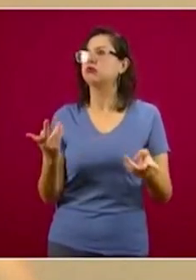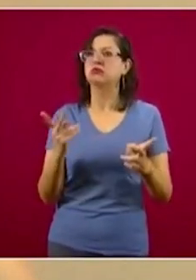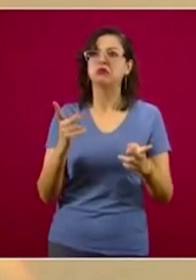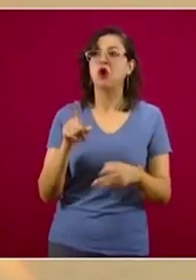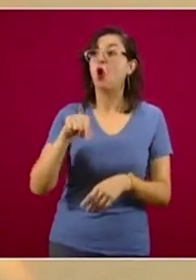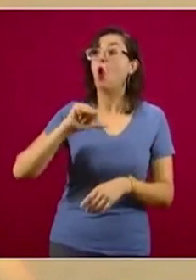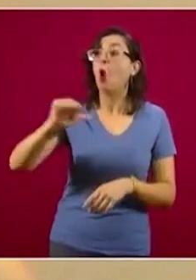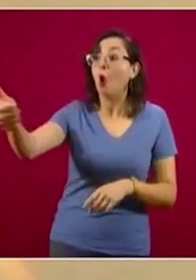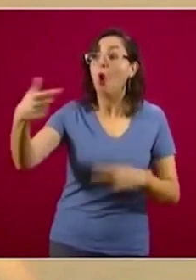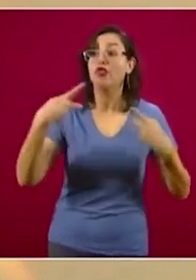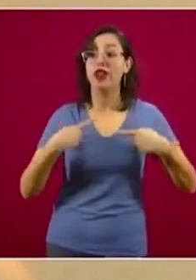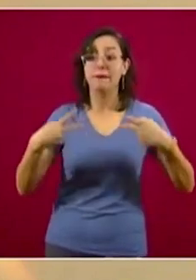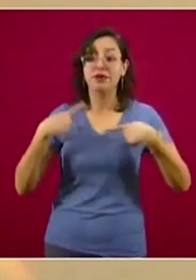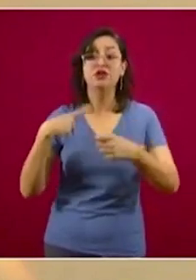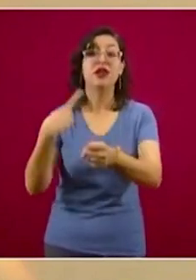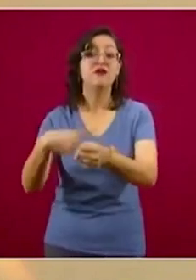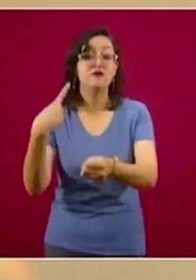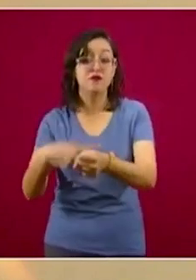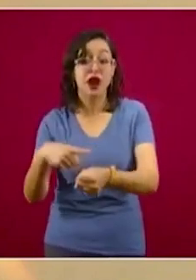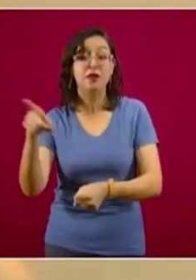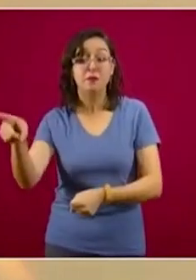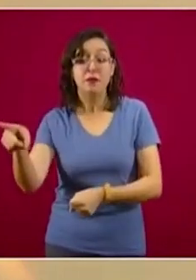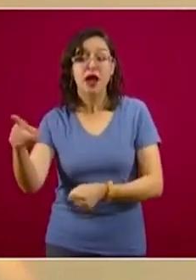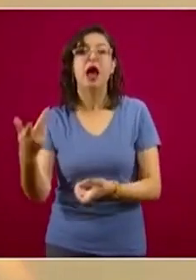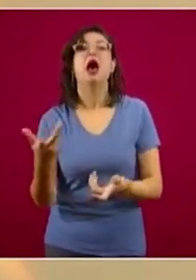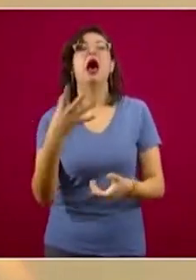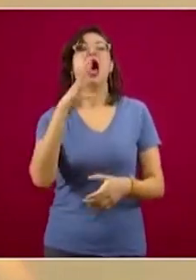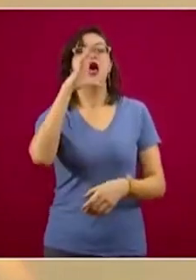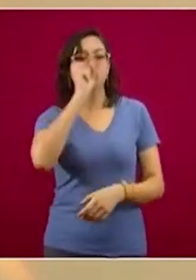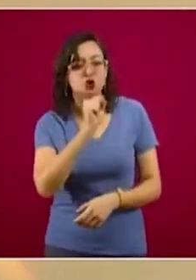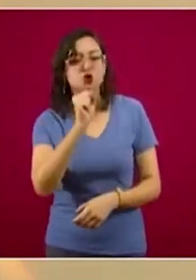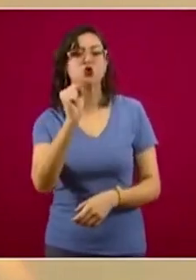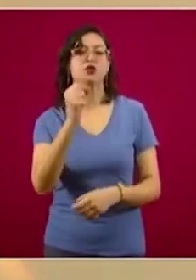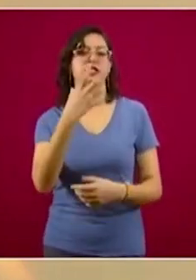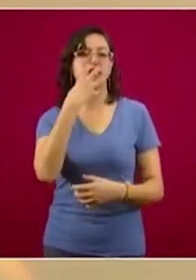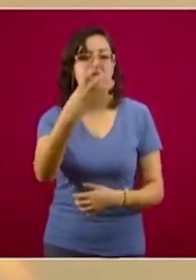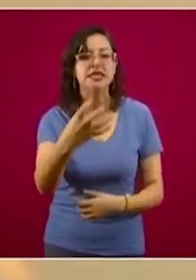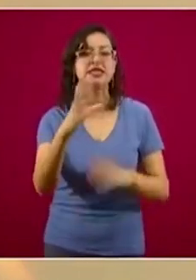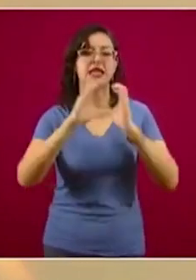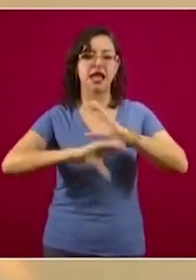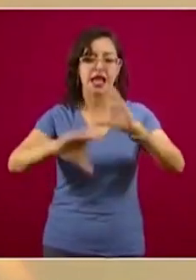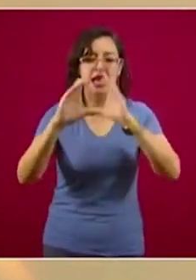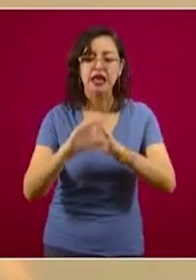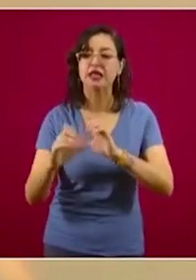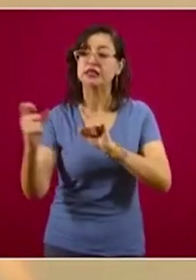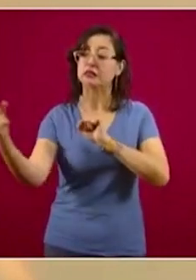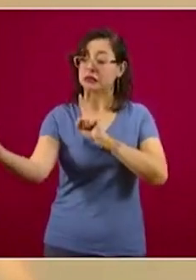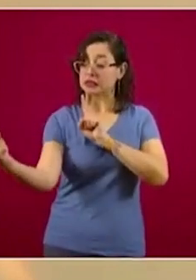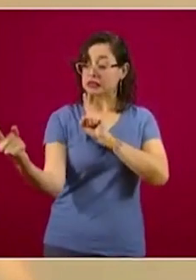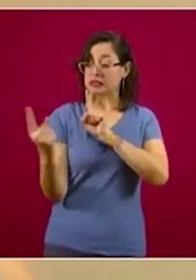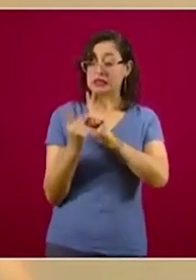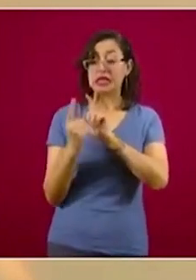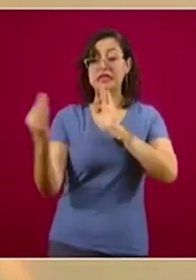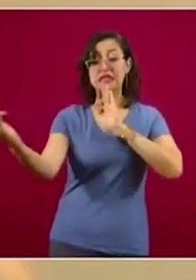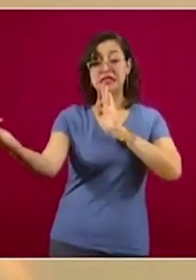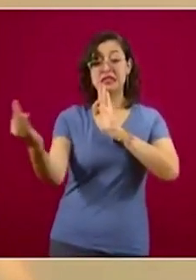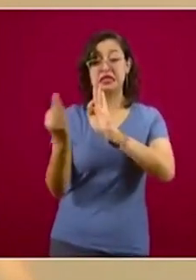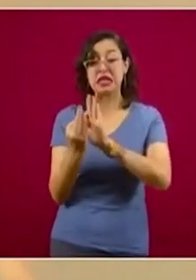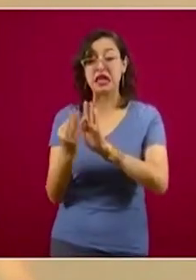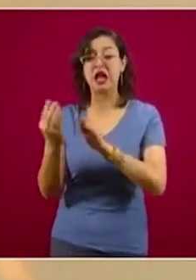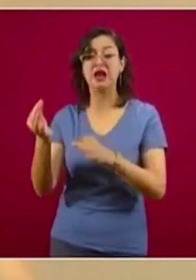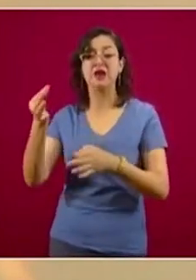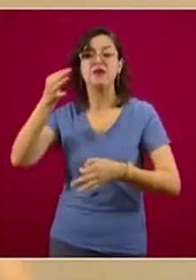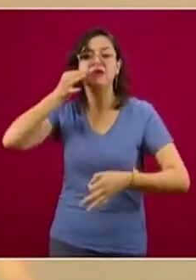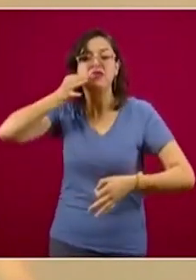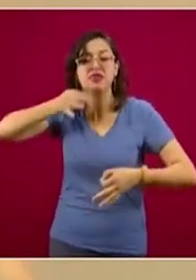tengan cobit cuando estornudan cuando gritan cuando cantan cuando lloran y si están demasiado cerca de nosotros nos cae encima la